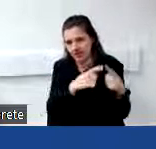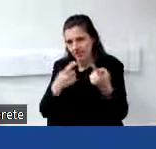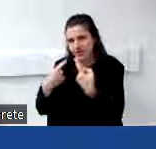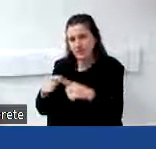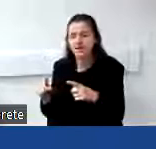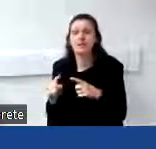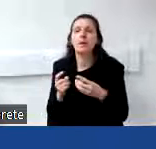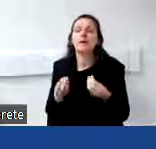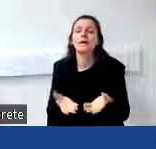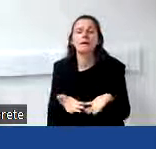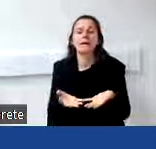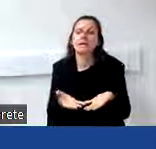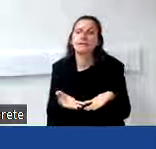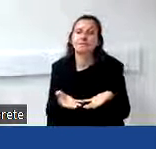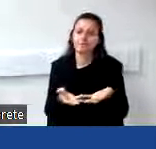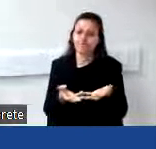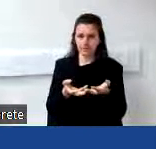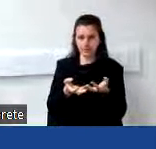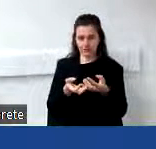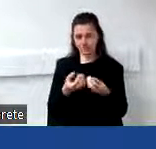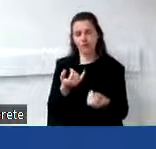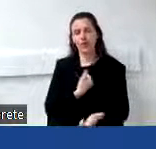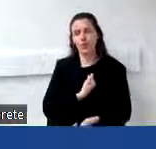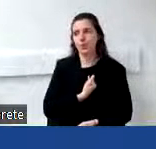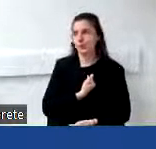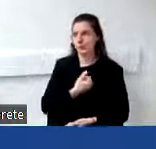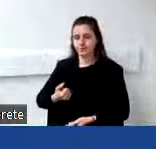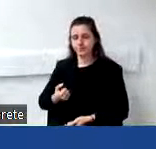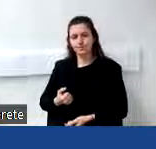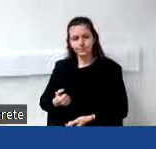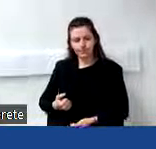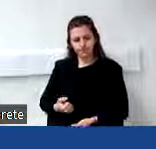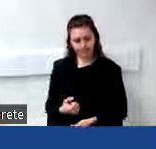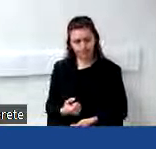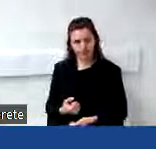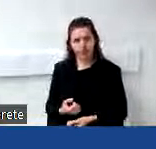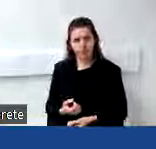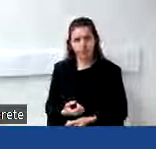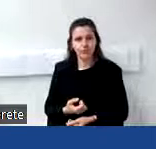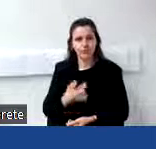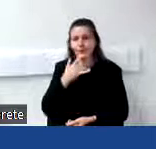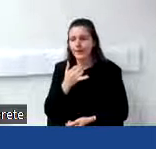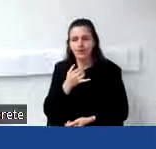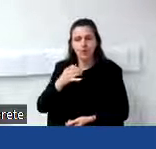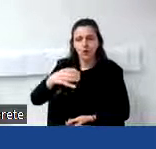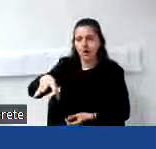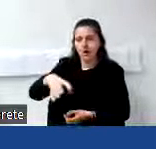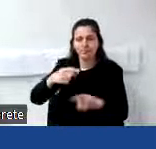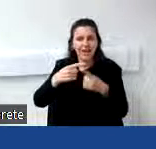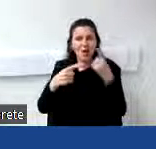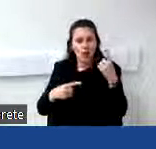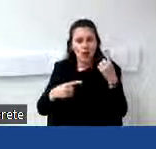dar elementos de cómo debieran ser, ¿no? las cosas, de cómo debieran estar ubicadas, por ejemplo, el espacio, cuáles